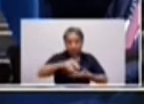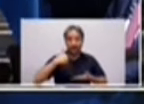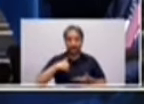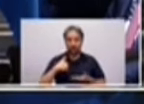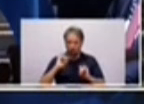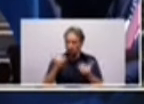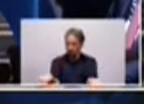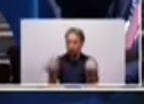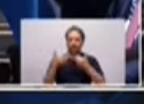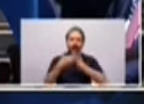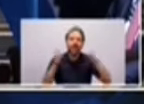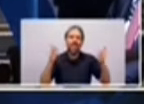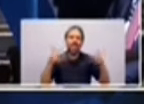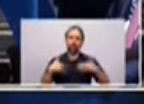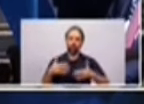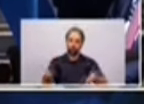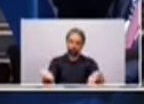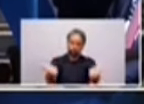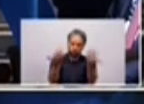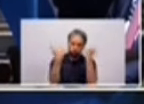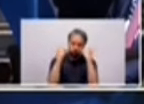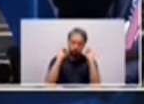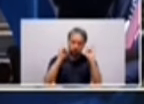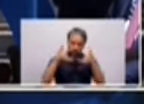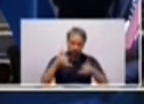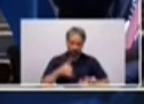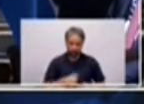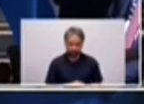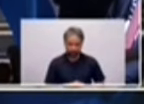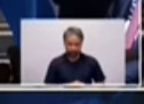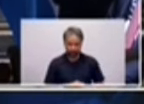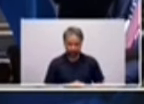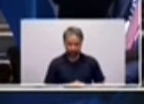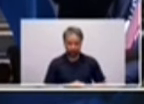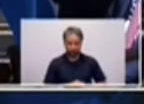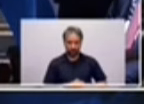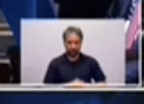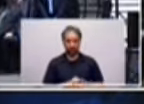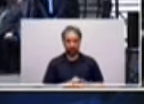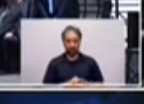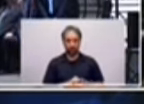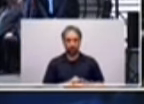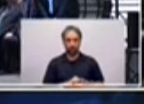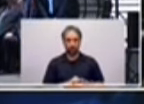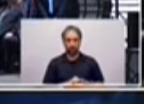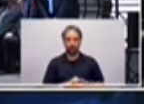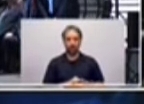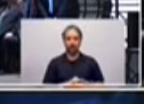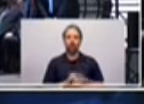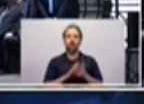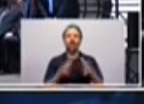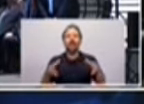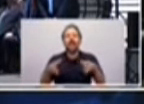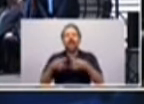¿Vieron la sensación de que nadie que estaba ahí le creía? Porque tuvo la necesidad de aclararlo. ¿Por qué tenés necesidad de aclarar? Sí, pero pensemos también, digo, pensemos